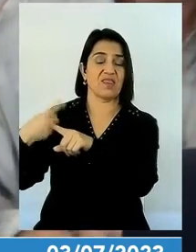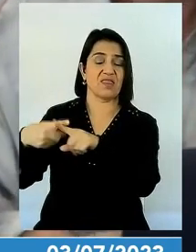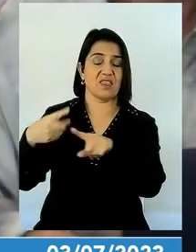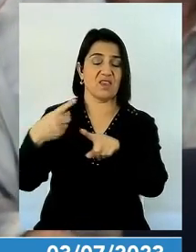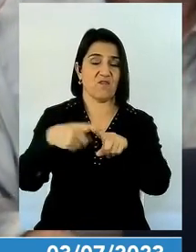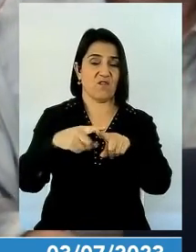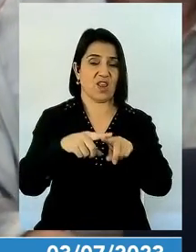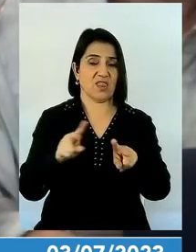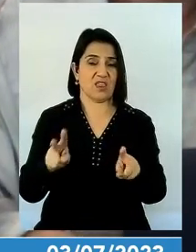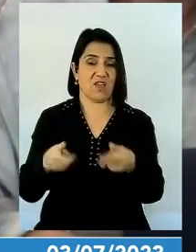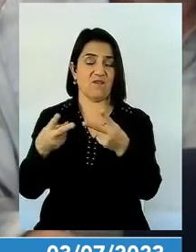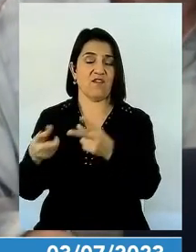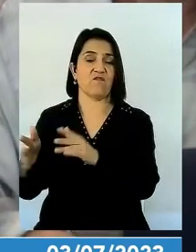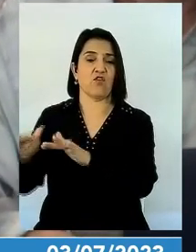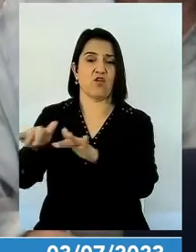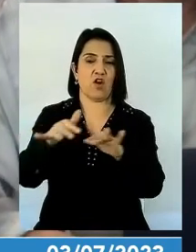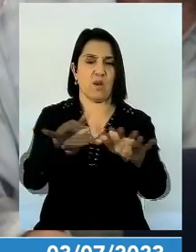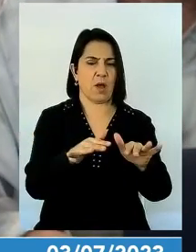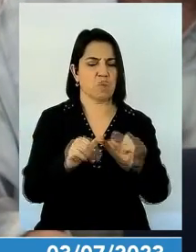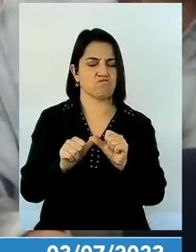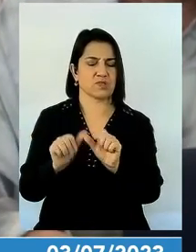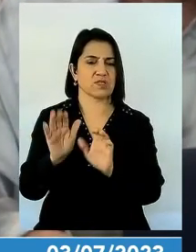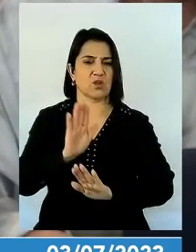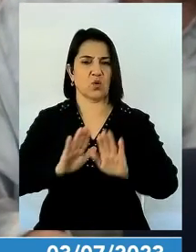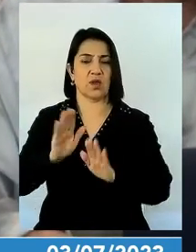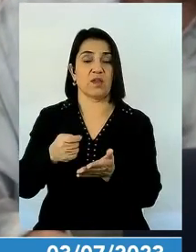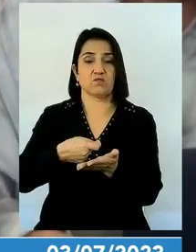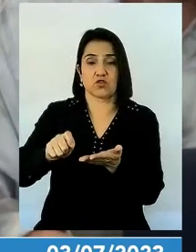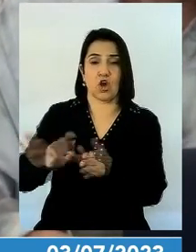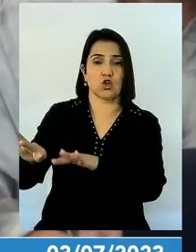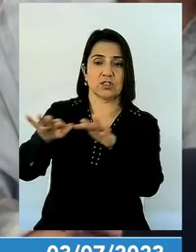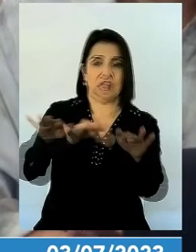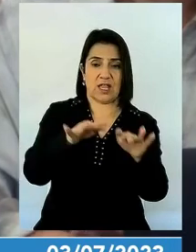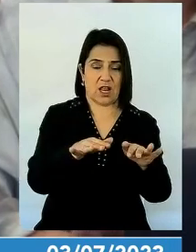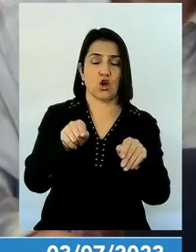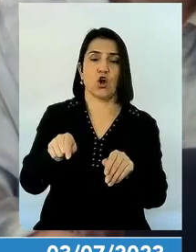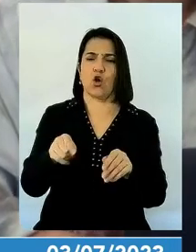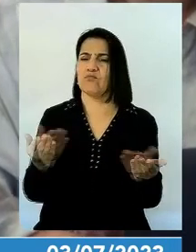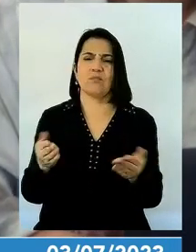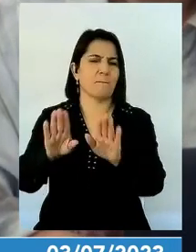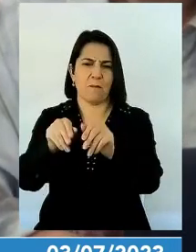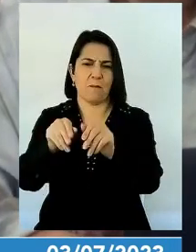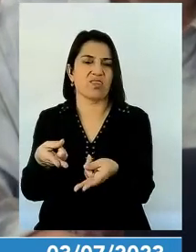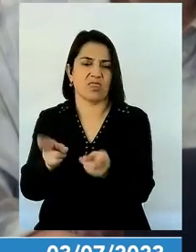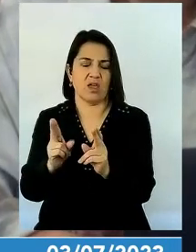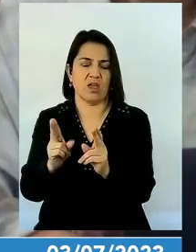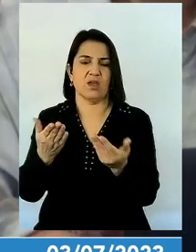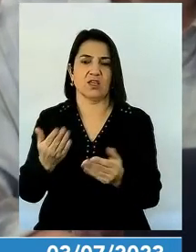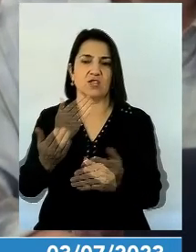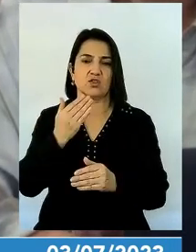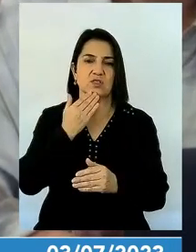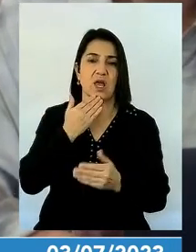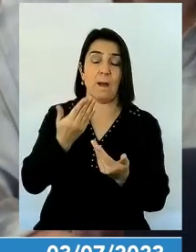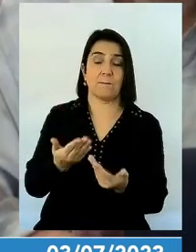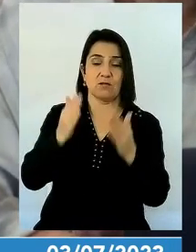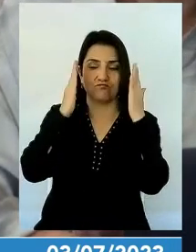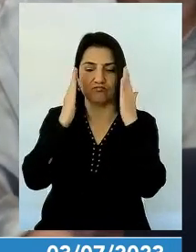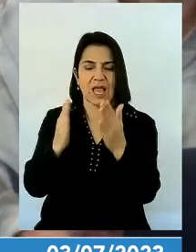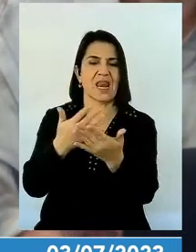como sujetos de derecho, también adoptar una visión ecocentrista que considera la naturaleza como parte intrínseca del ser